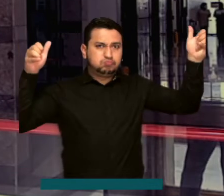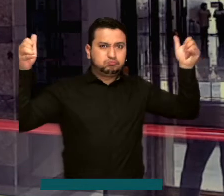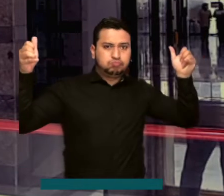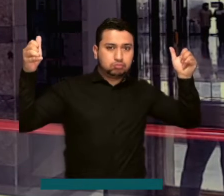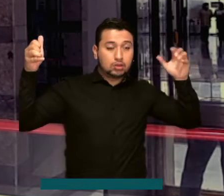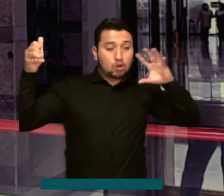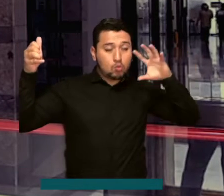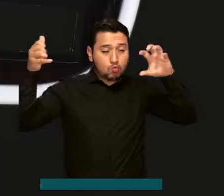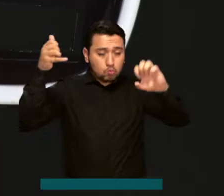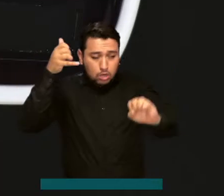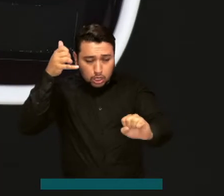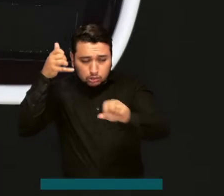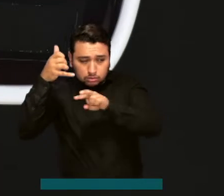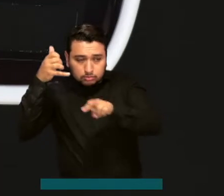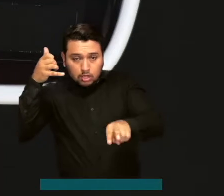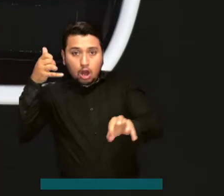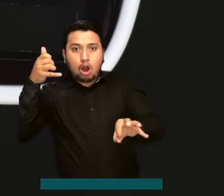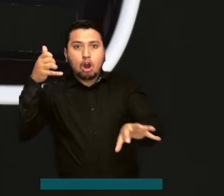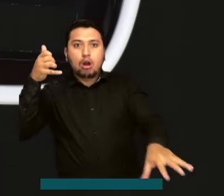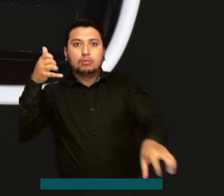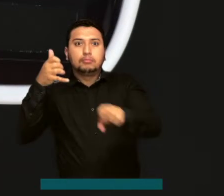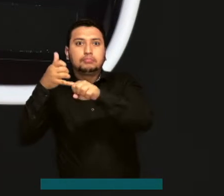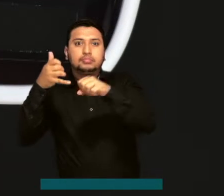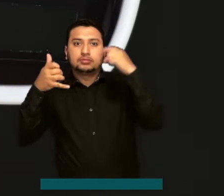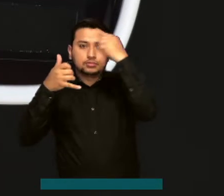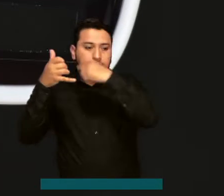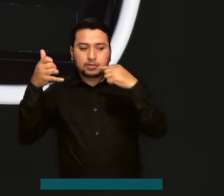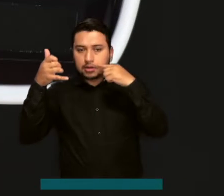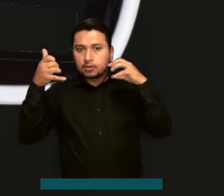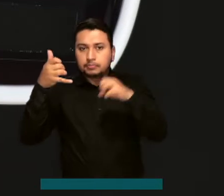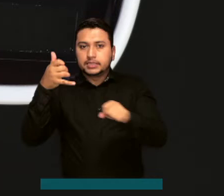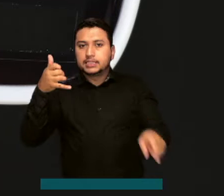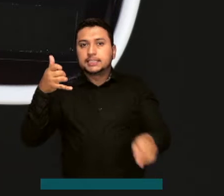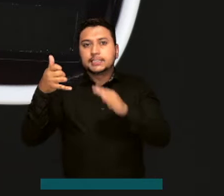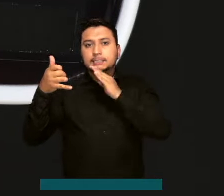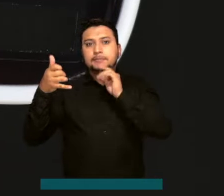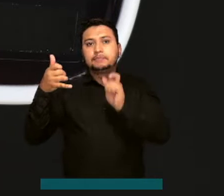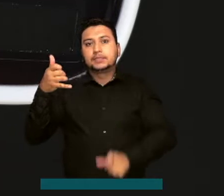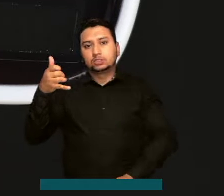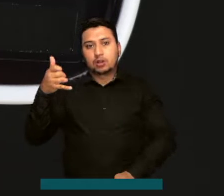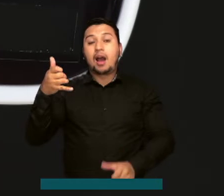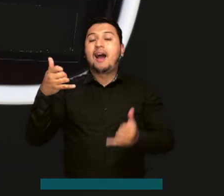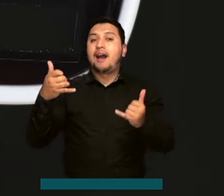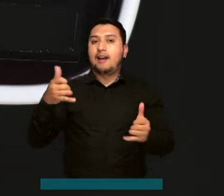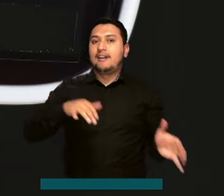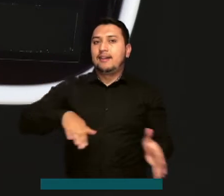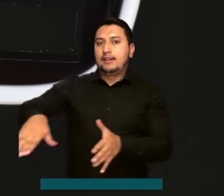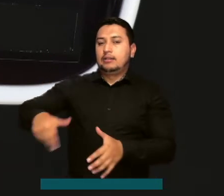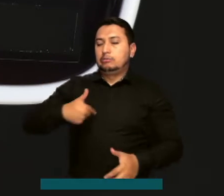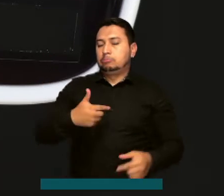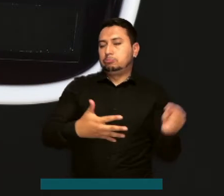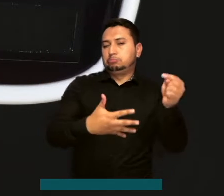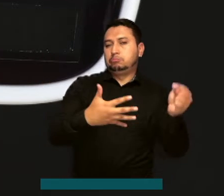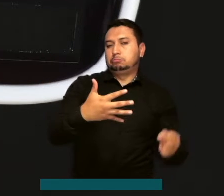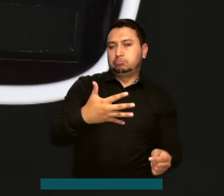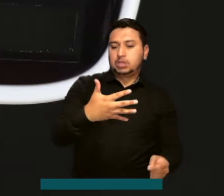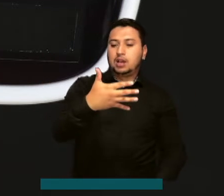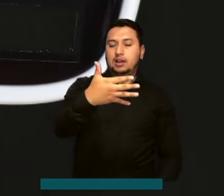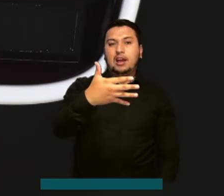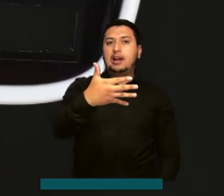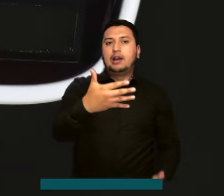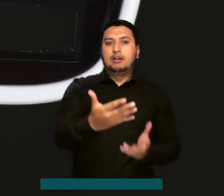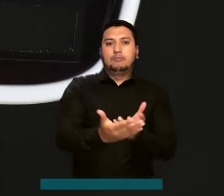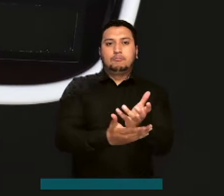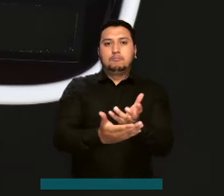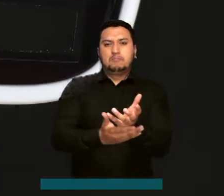visión nocturna y hasta reconocimiento facial. Por eso voy a darles 5 recomendaciones que sin duda van a